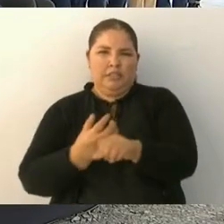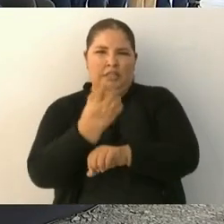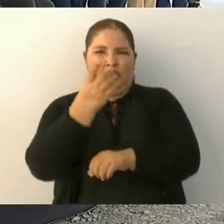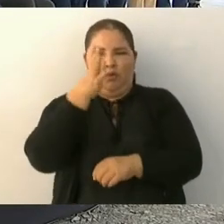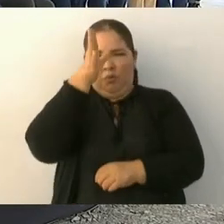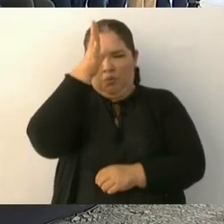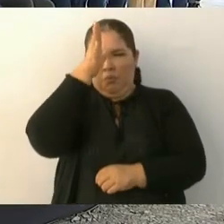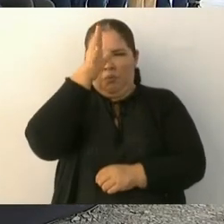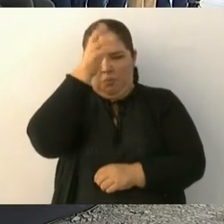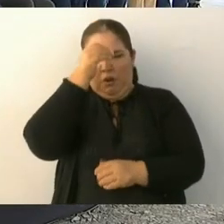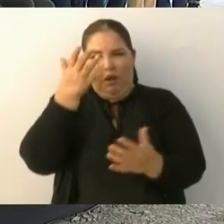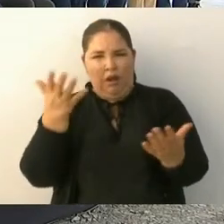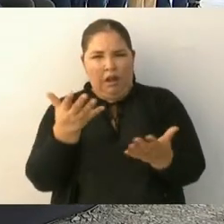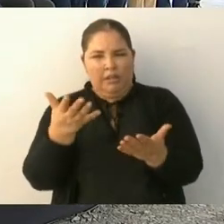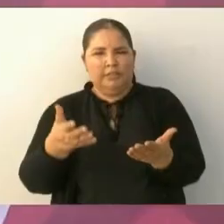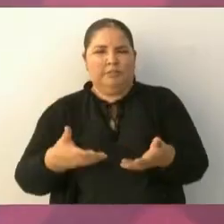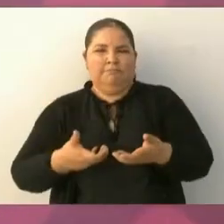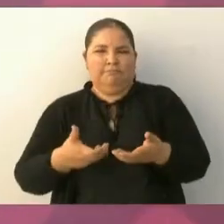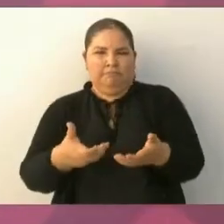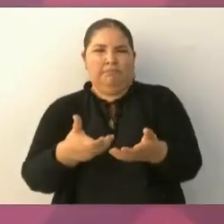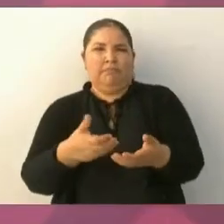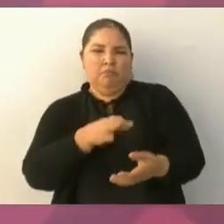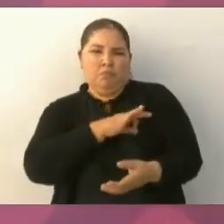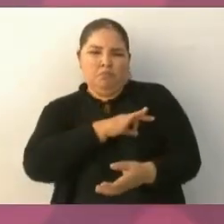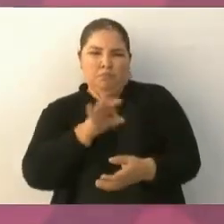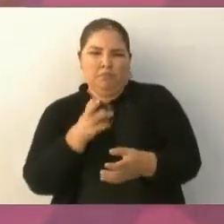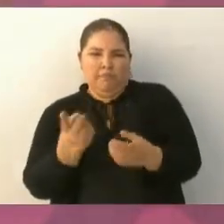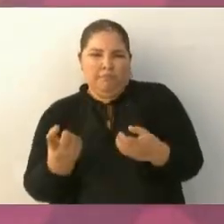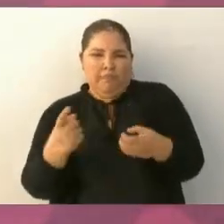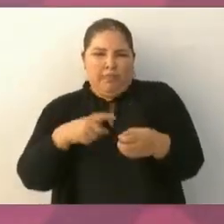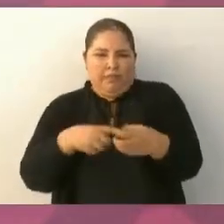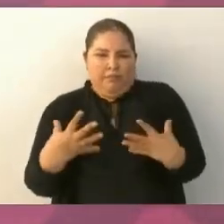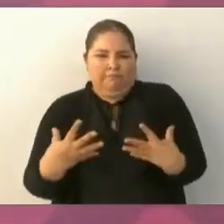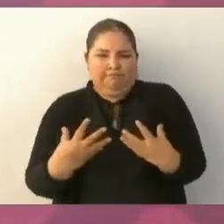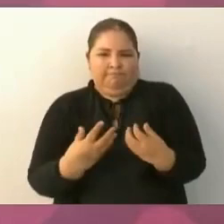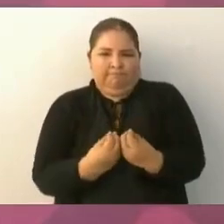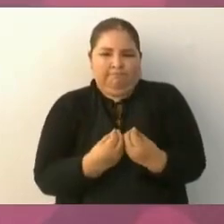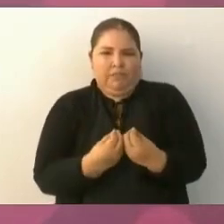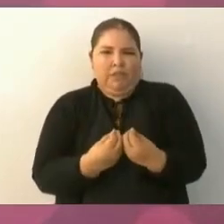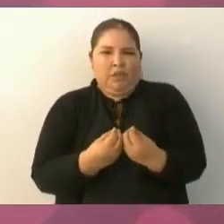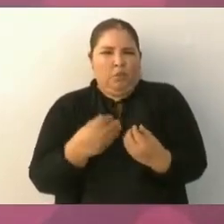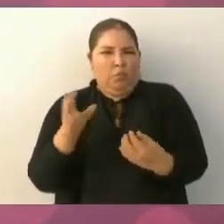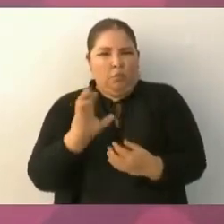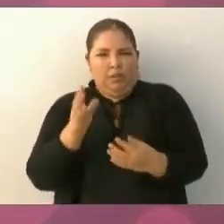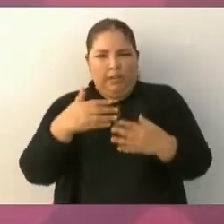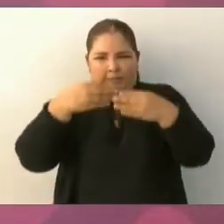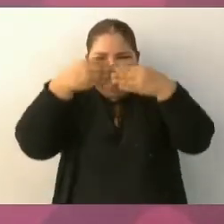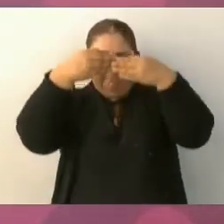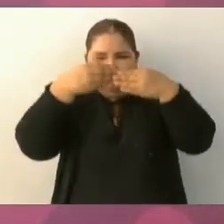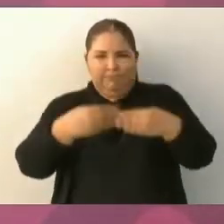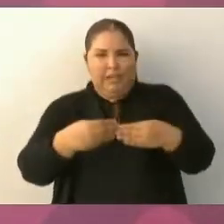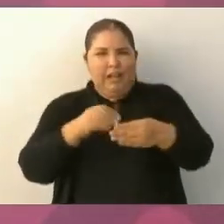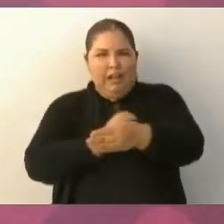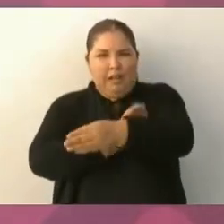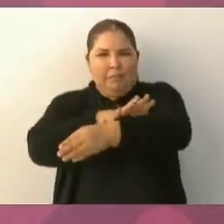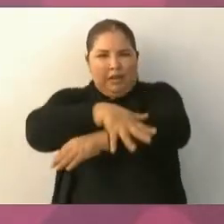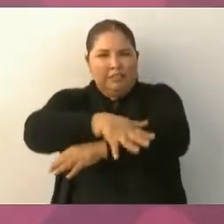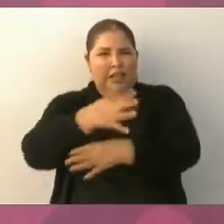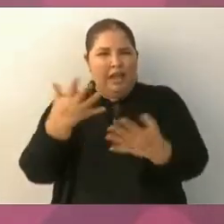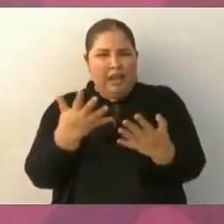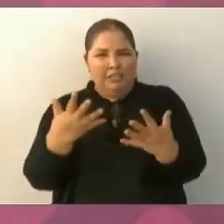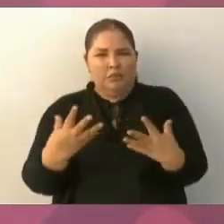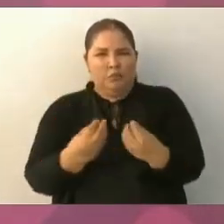nos permitió el integrar esto una vez que ya el embalse se cumpla. Ratificamos,